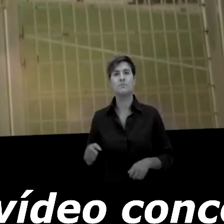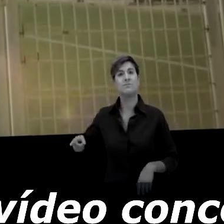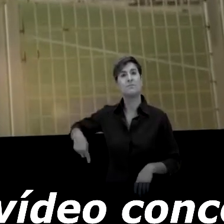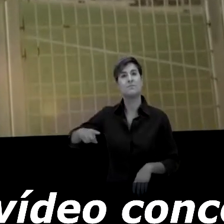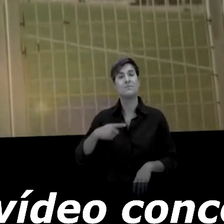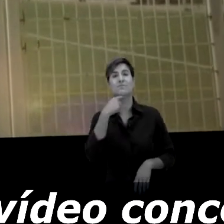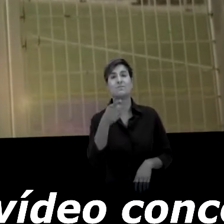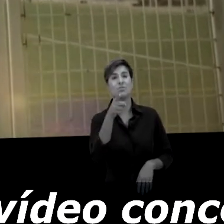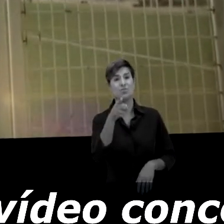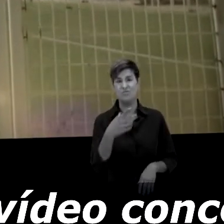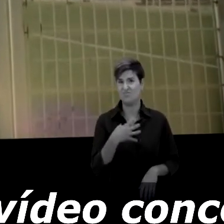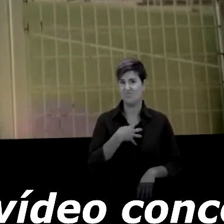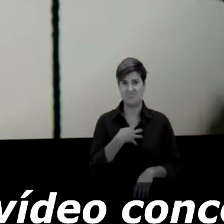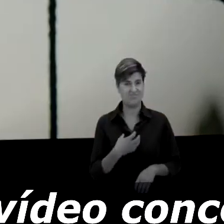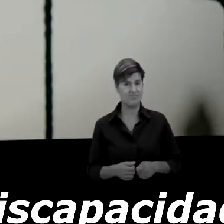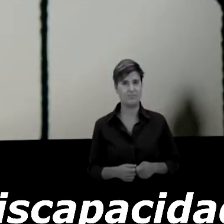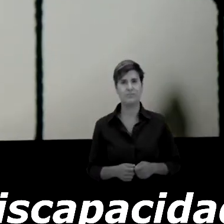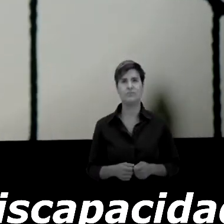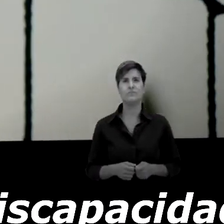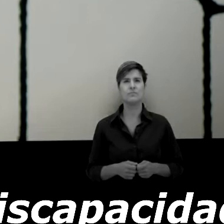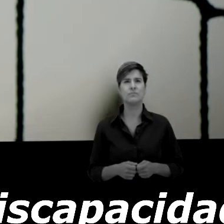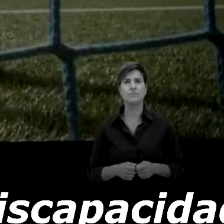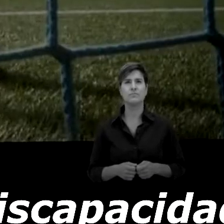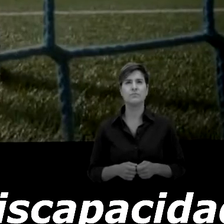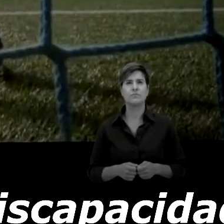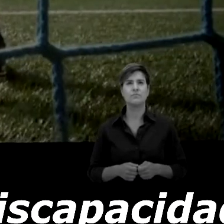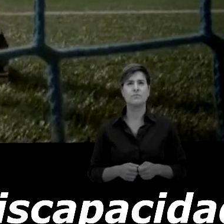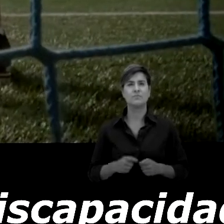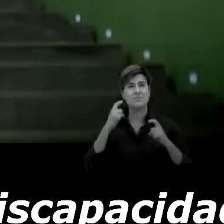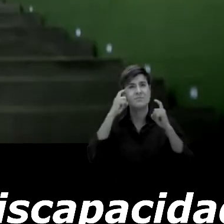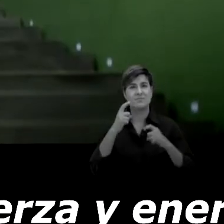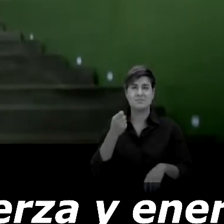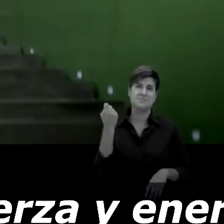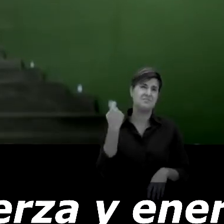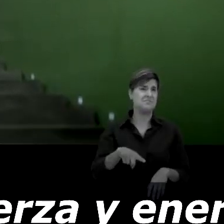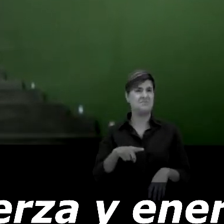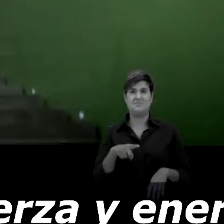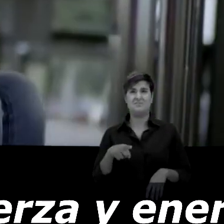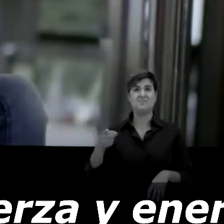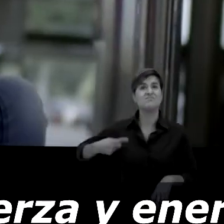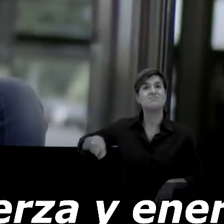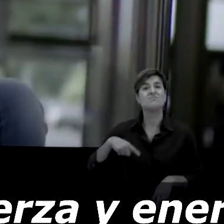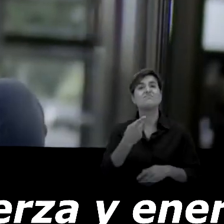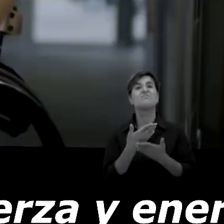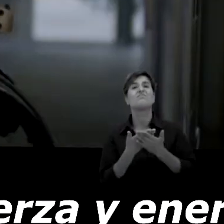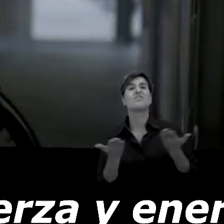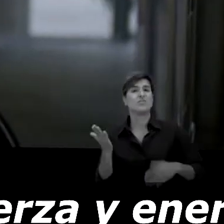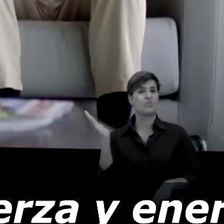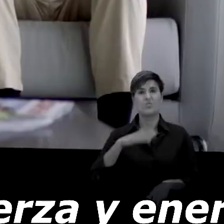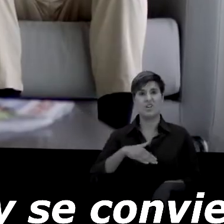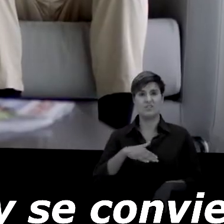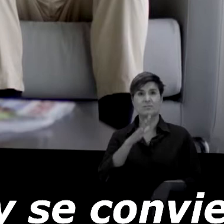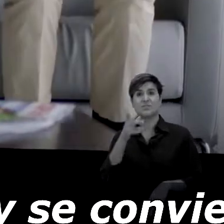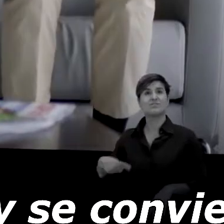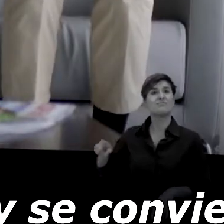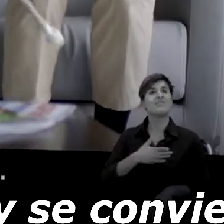te rindas nunca cuenta con un video concept protagonizado por jóvenes con discapacidad, quienes, en una pieza cargada de fuerza y